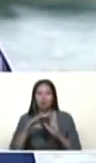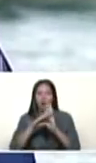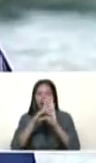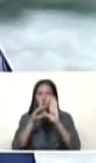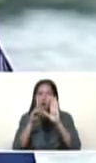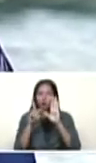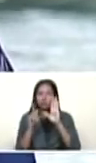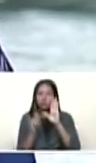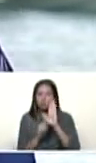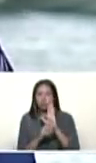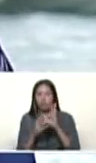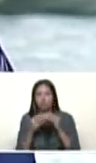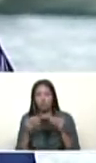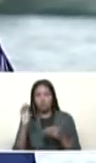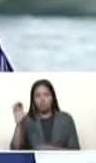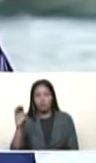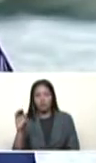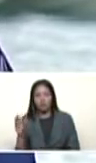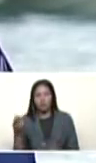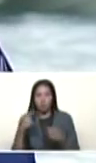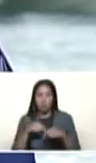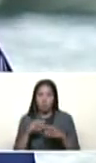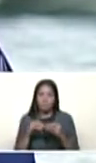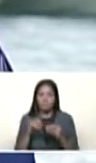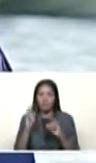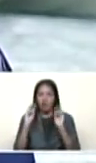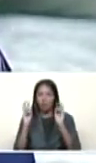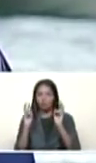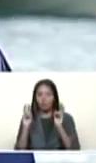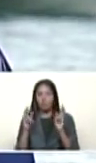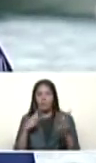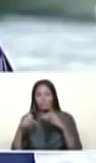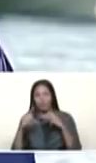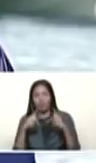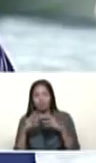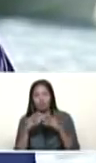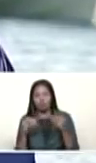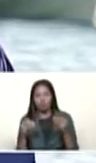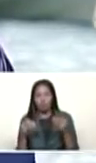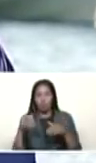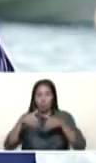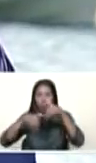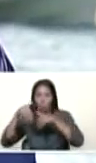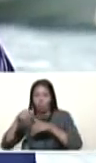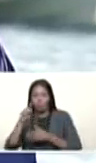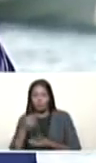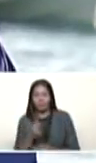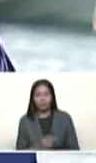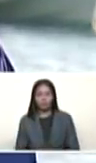país, que incluye los temas políticos, económicos y electorales.